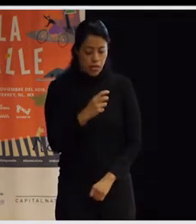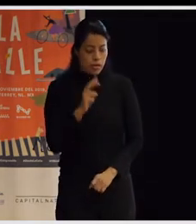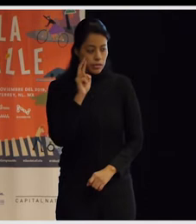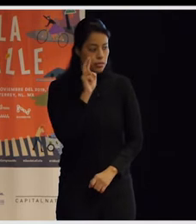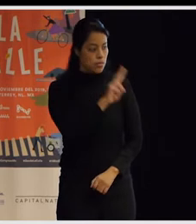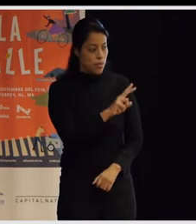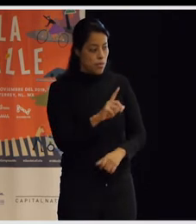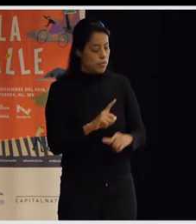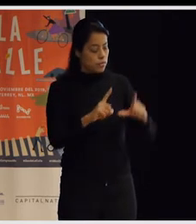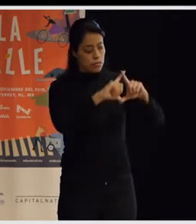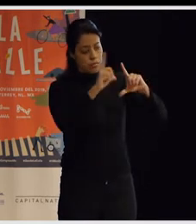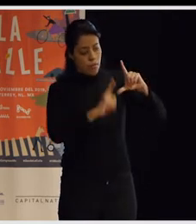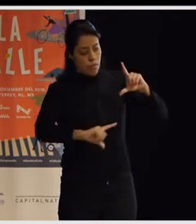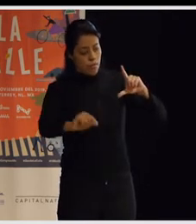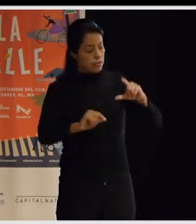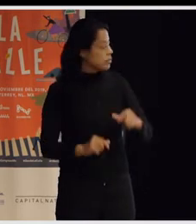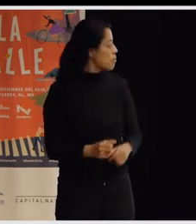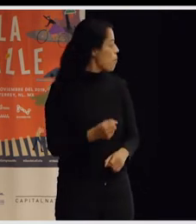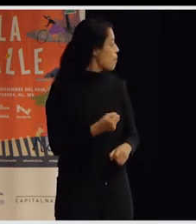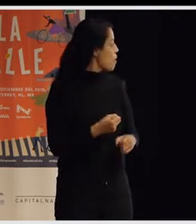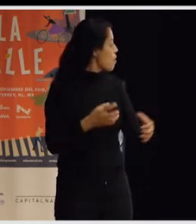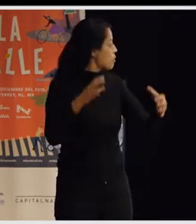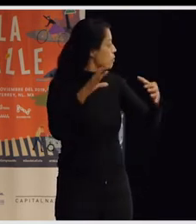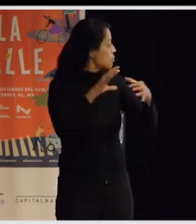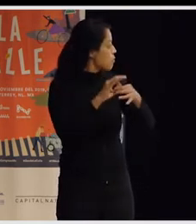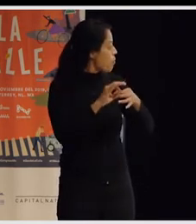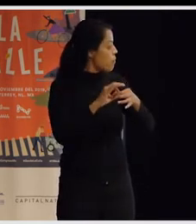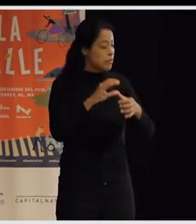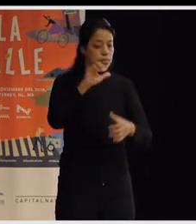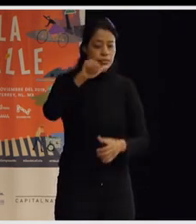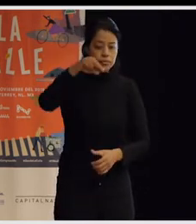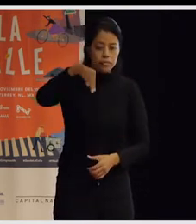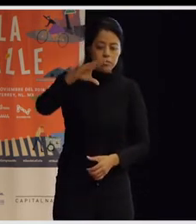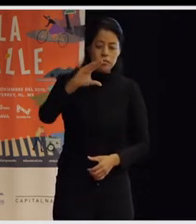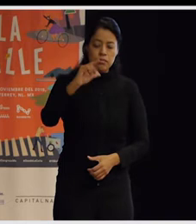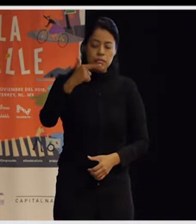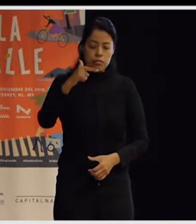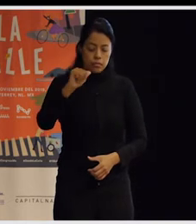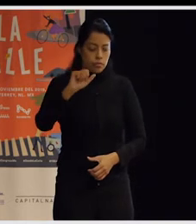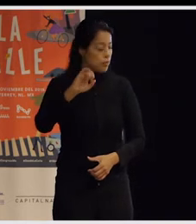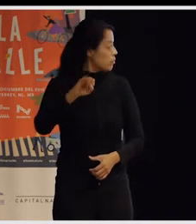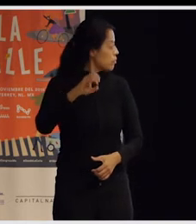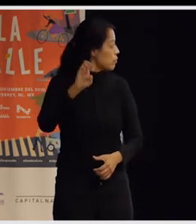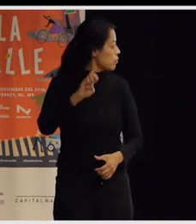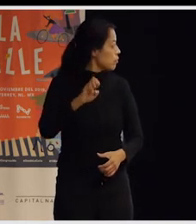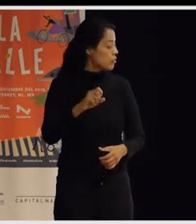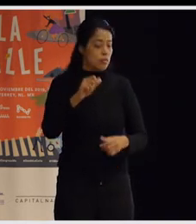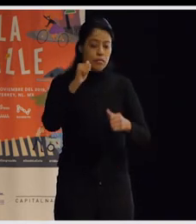mexico sistemas con anclaje de sistema sin anclaje y modelos híbrido ustedes se puedan dar cuenta obviamente